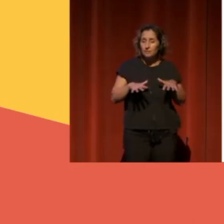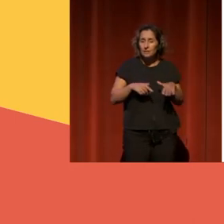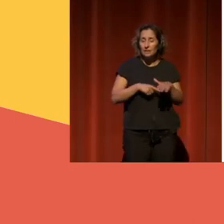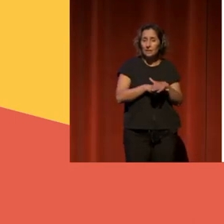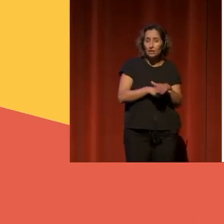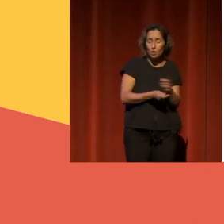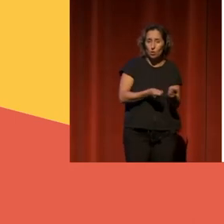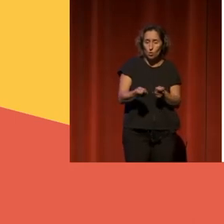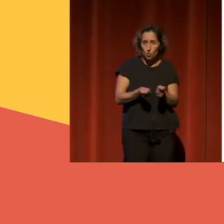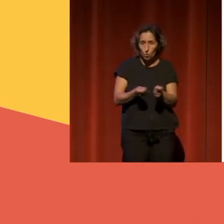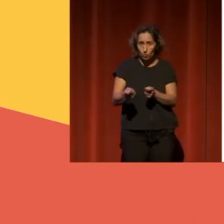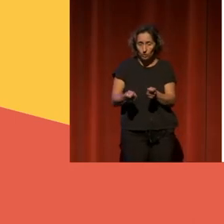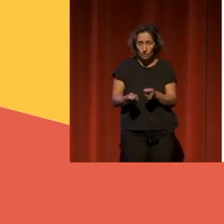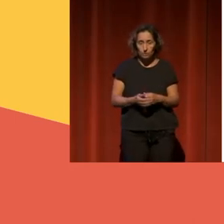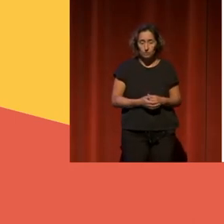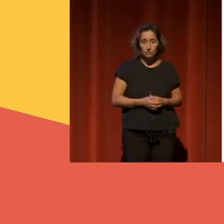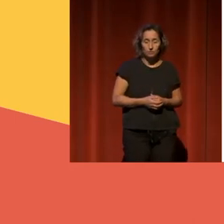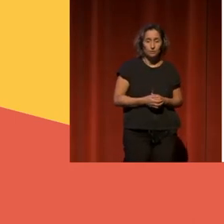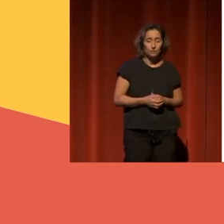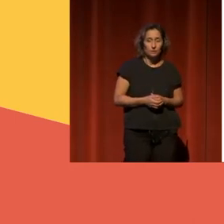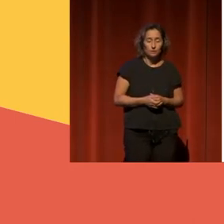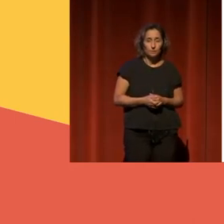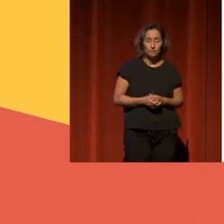y la coordinación de los clubs de lectura.